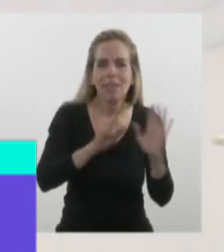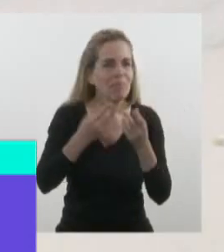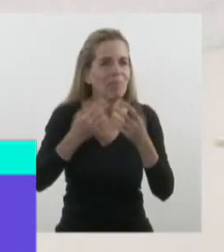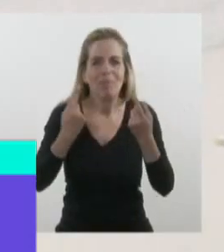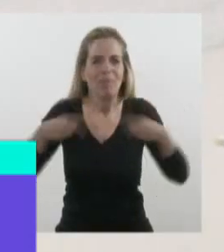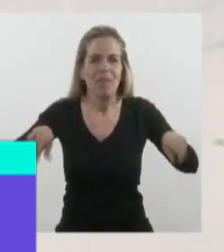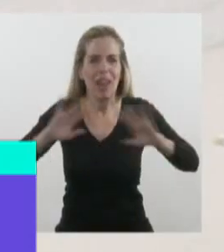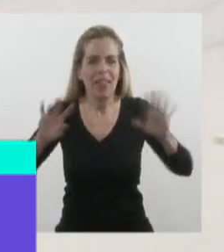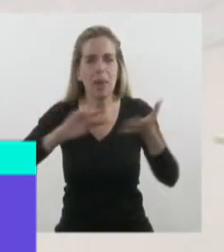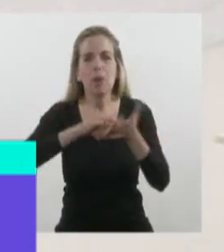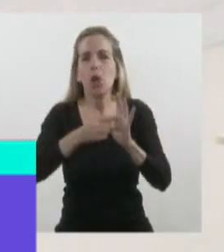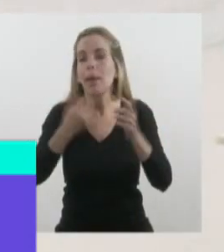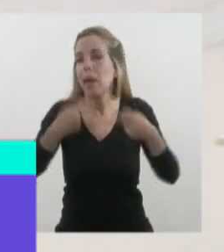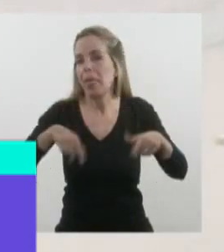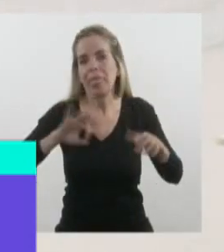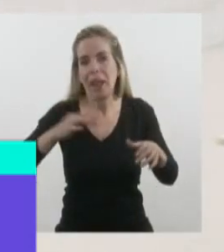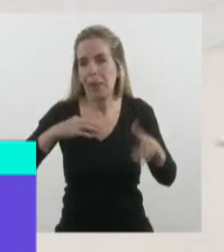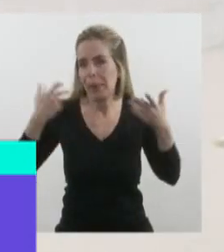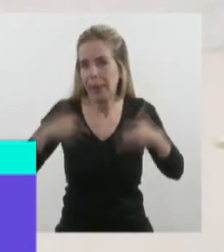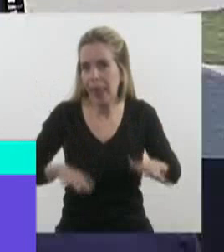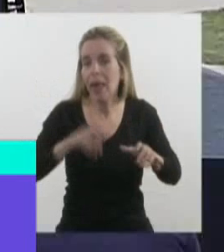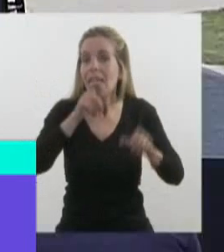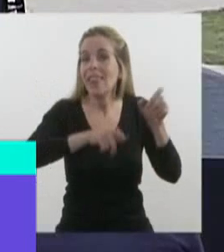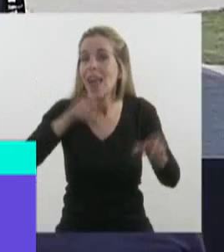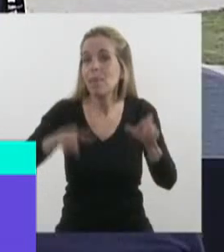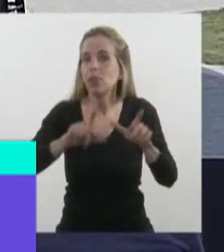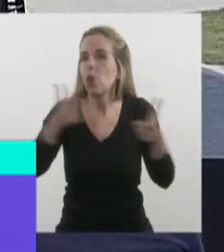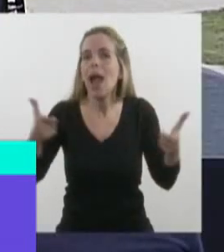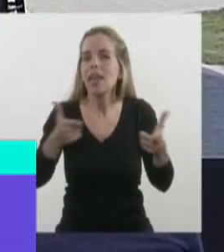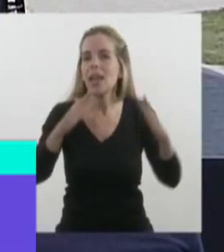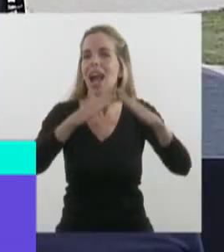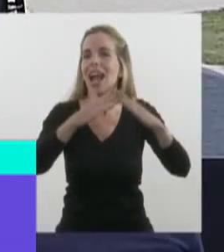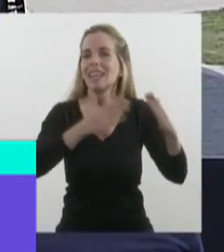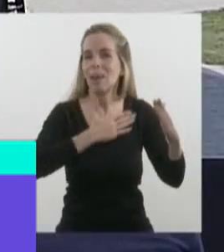que tienen que ver con la vida cotidiana de quienes no tienen una casa propia.